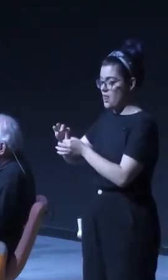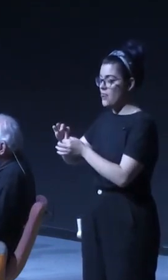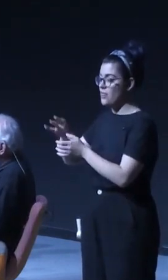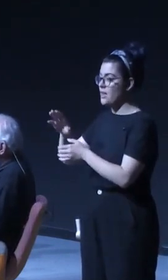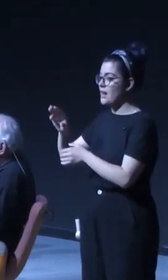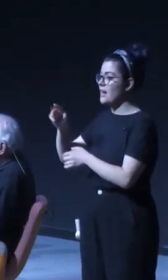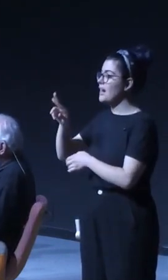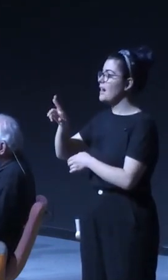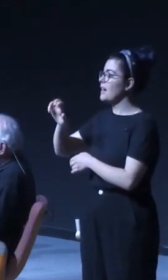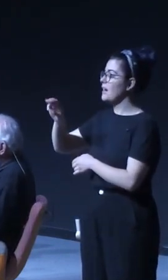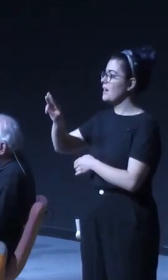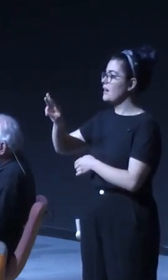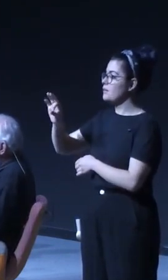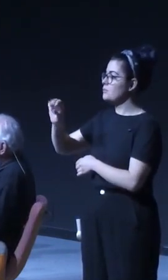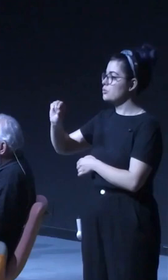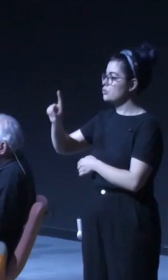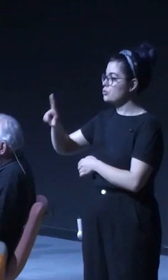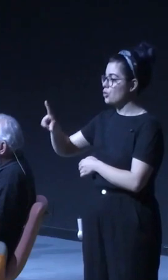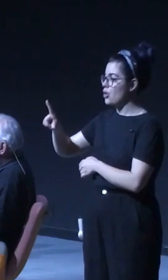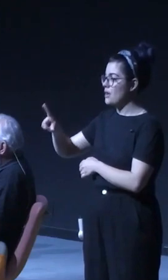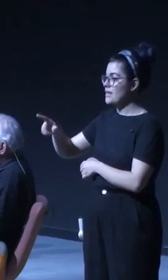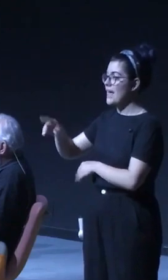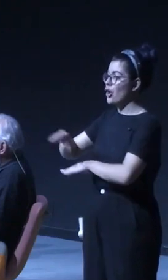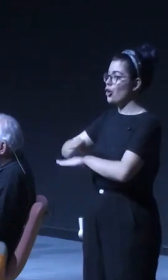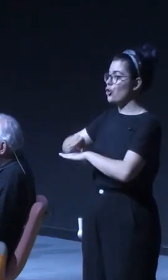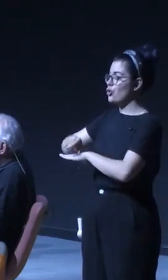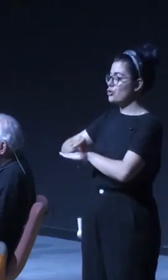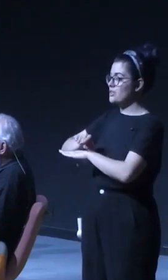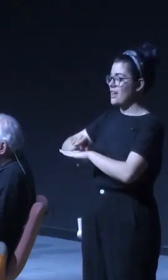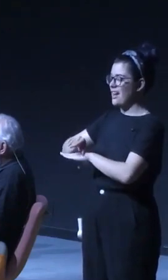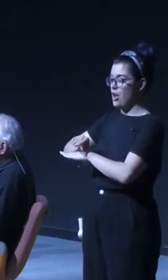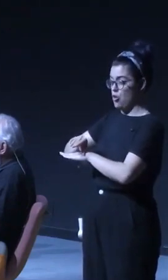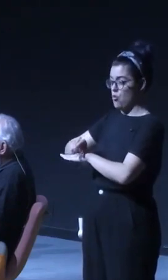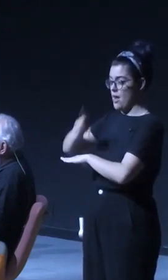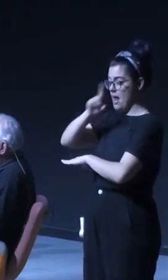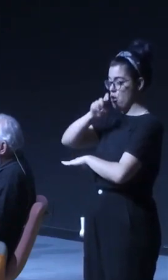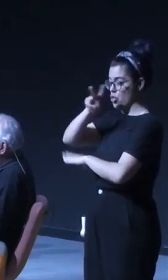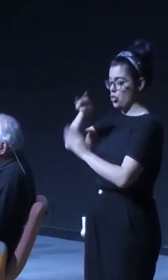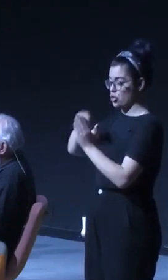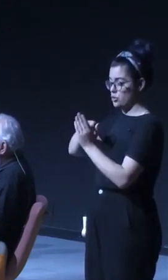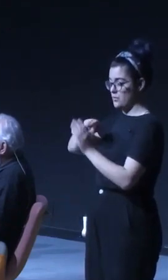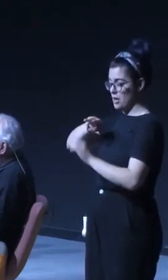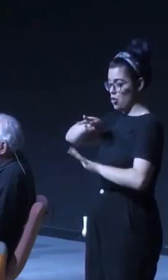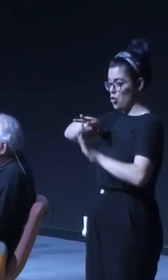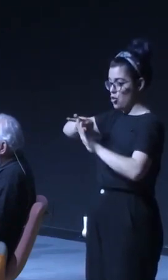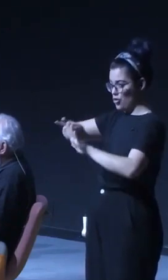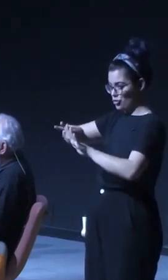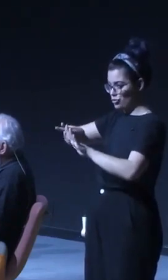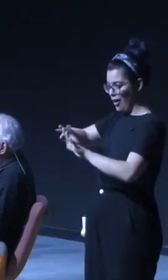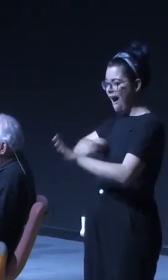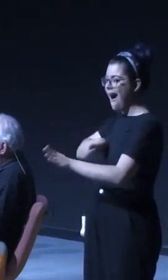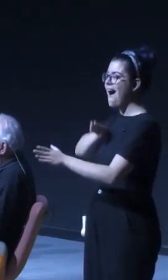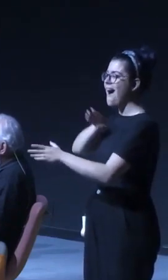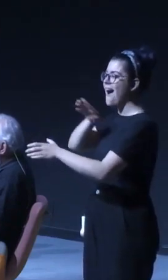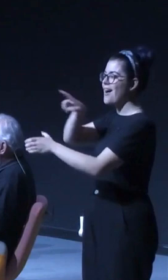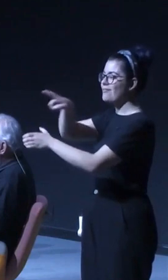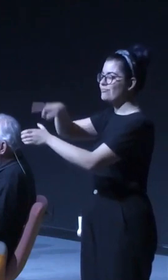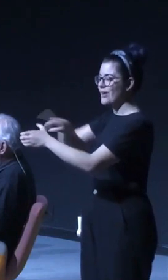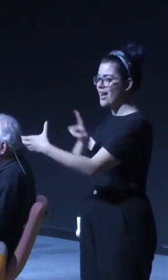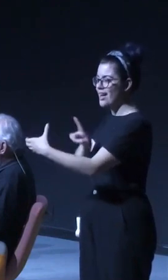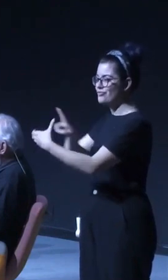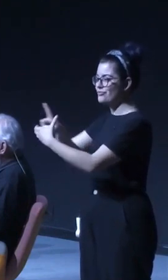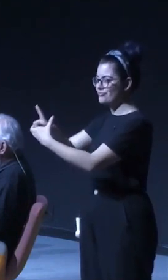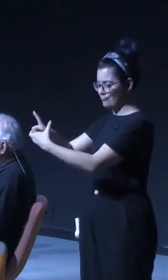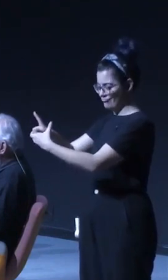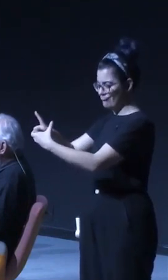señor consejero Josun Imaz en el 2008 entró en Petronor después de las